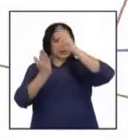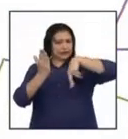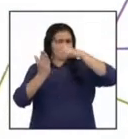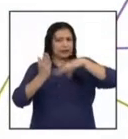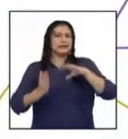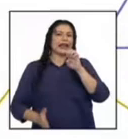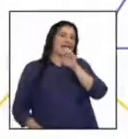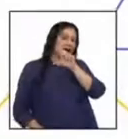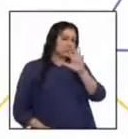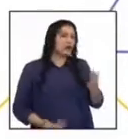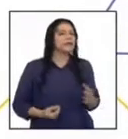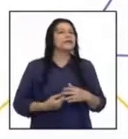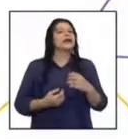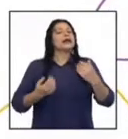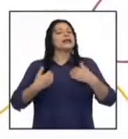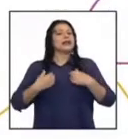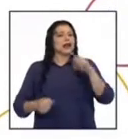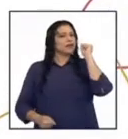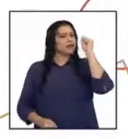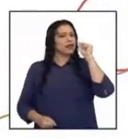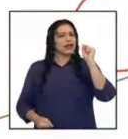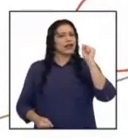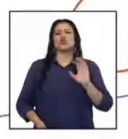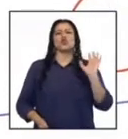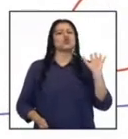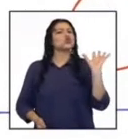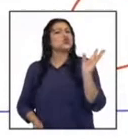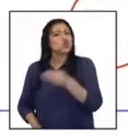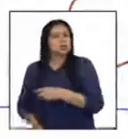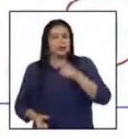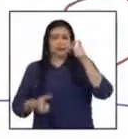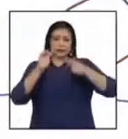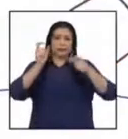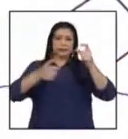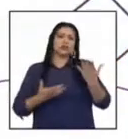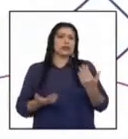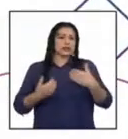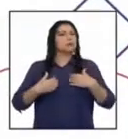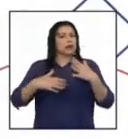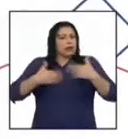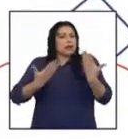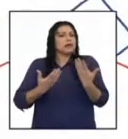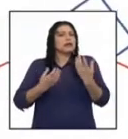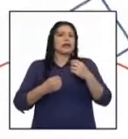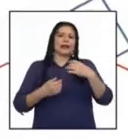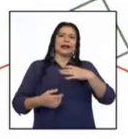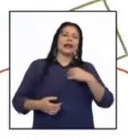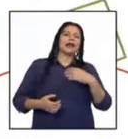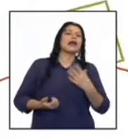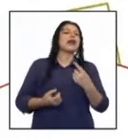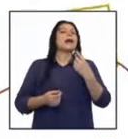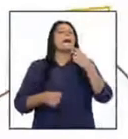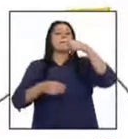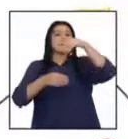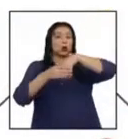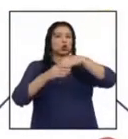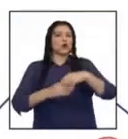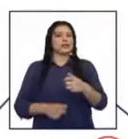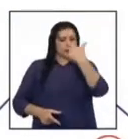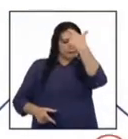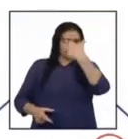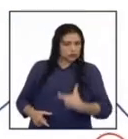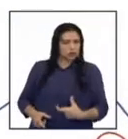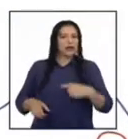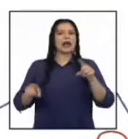registro electoral. Tienen derecho a votar todos los ciudadanos que están en el goce de su capacidad civil. El voto es personal,